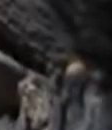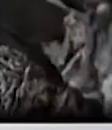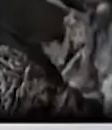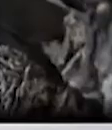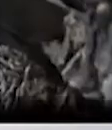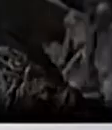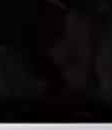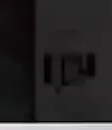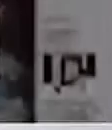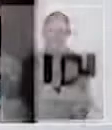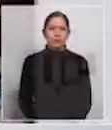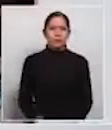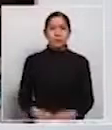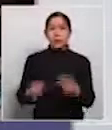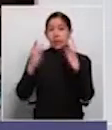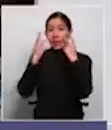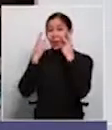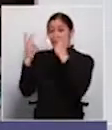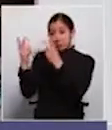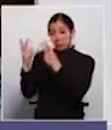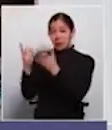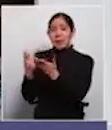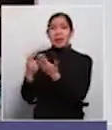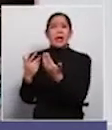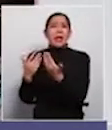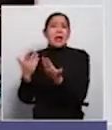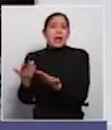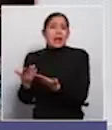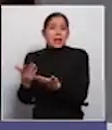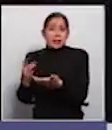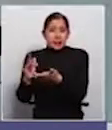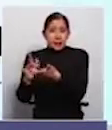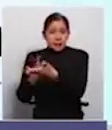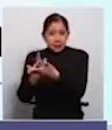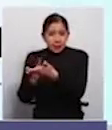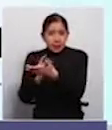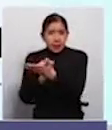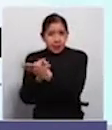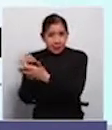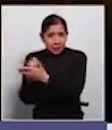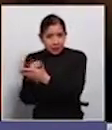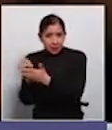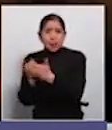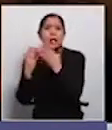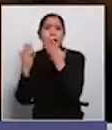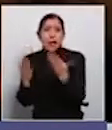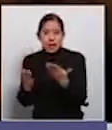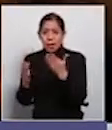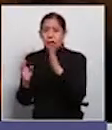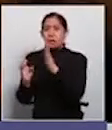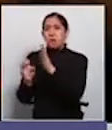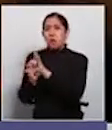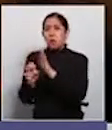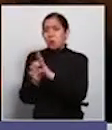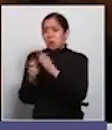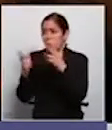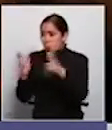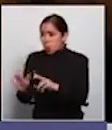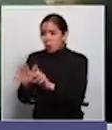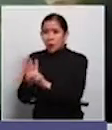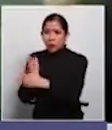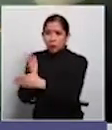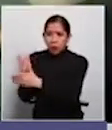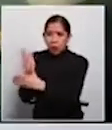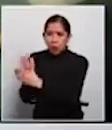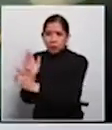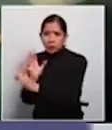que determine que una persona es víctima de acoso en línea. Sin embargo, ese